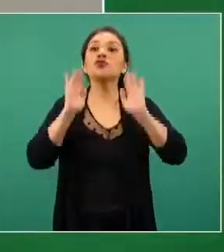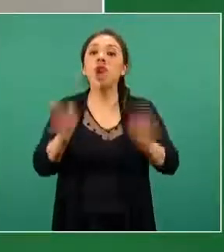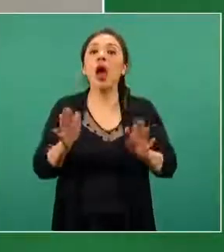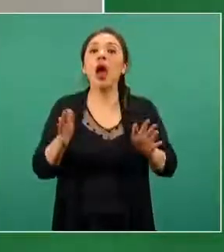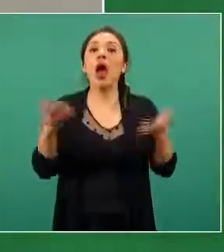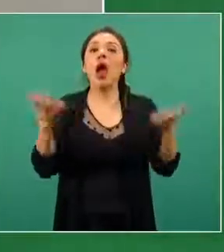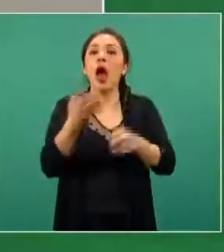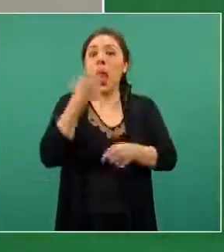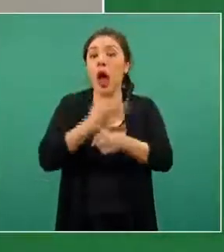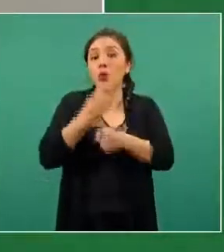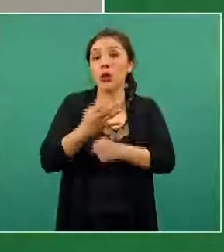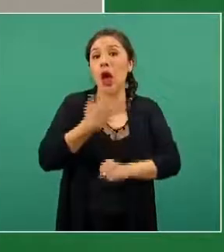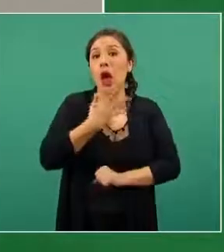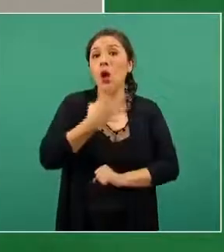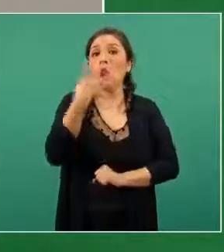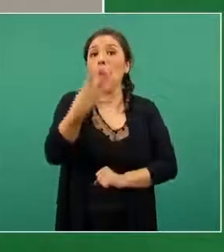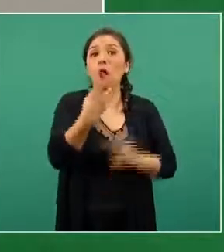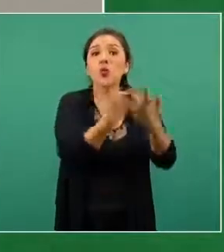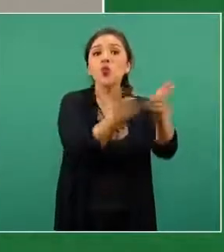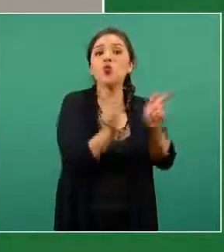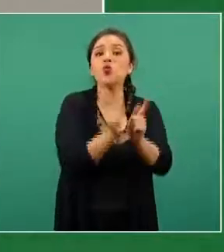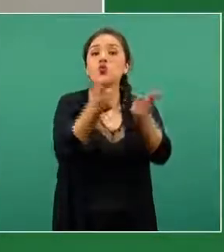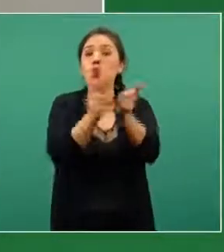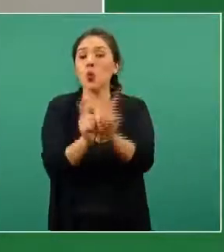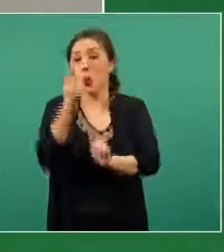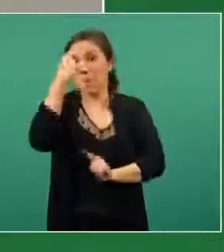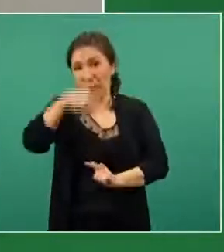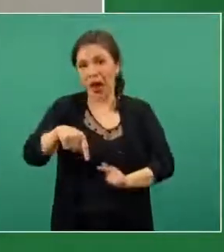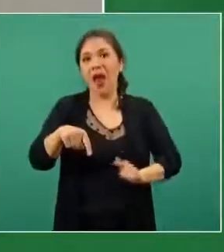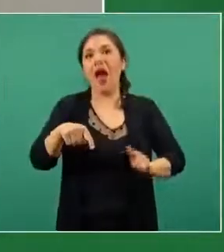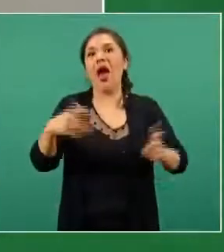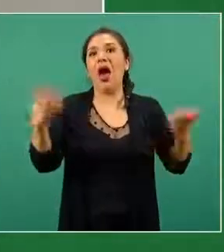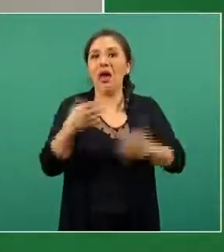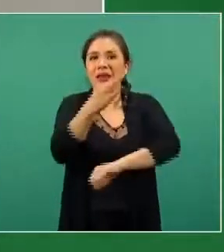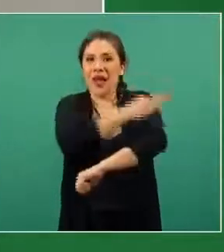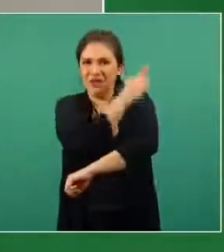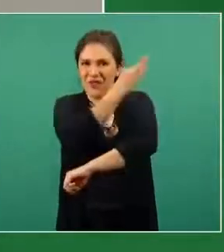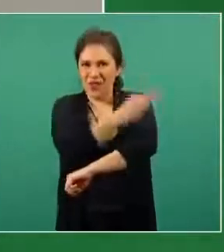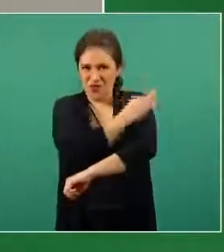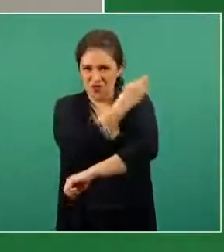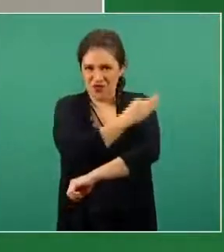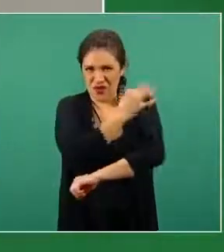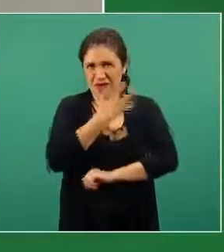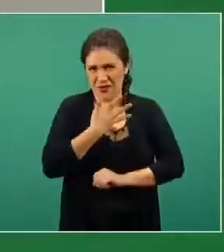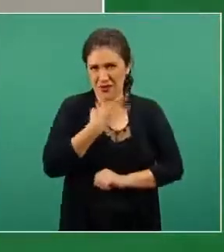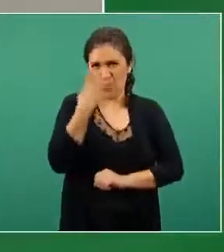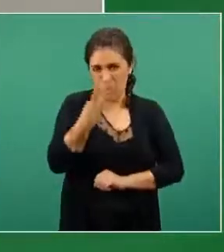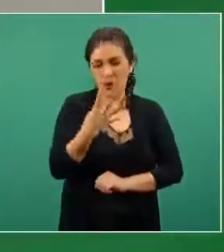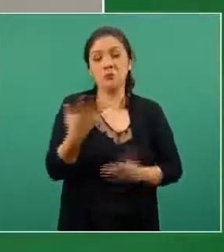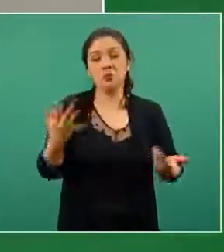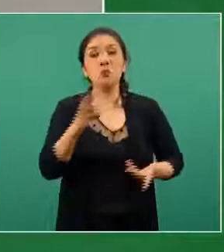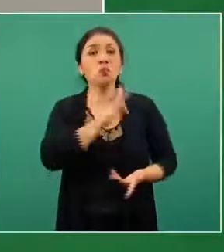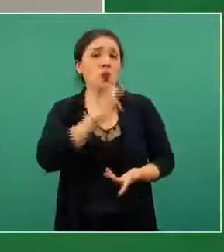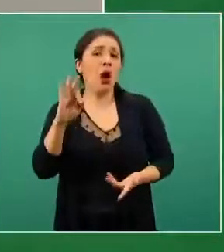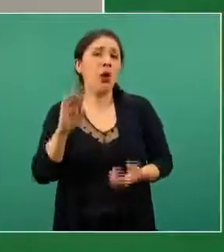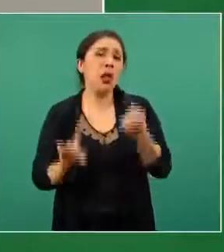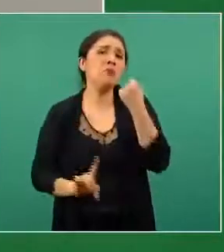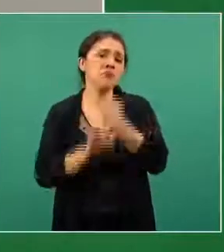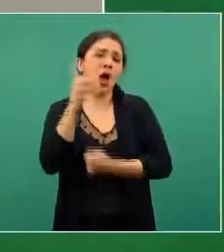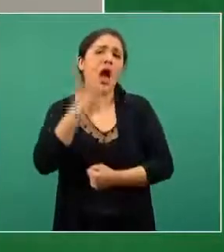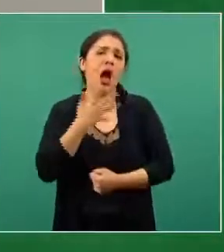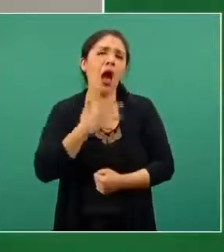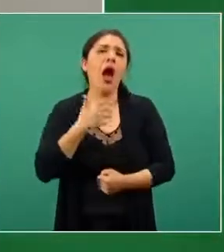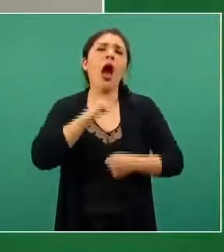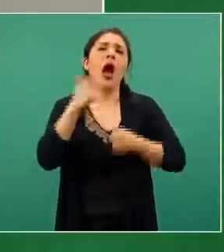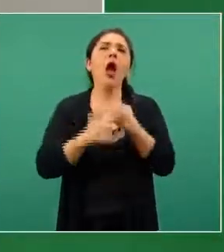este momento tenemos 4 grupos poblacionales que están activos para efectos de la vacunación, puede suceder o pueden